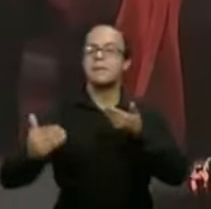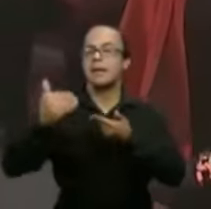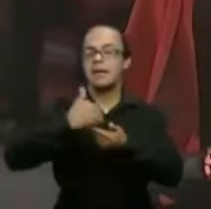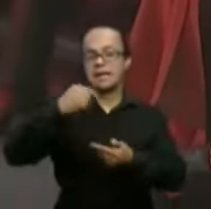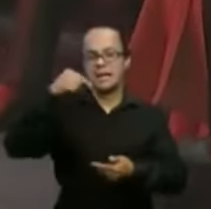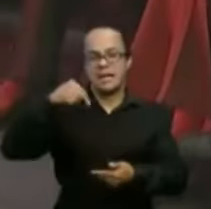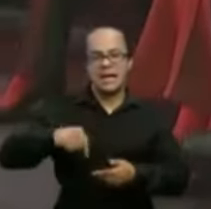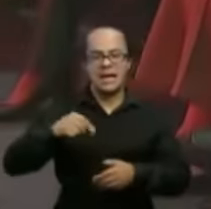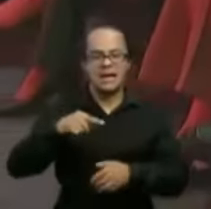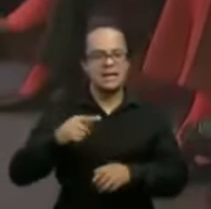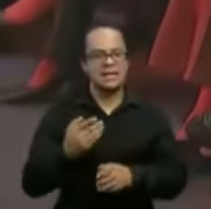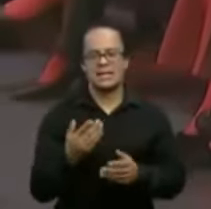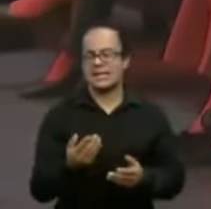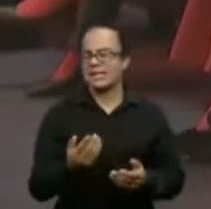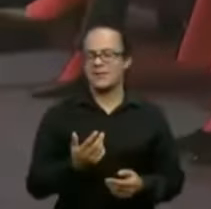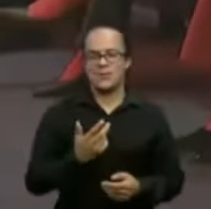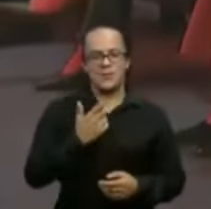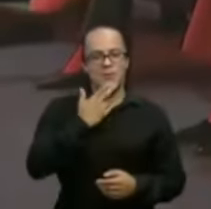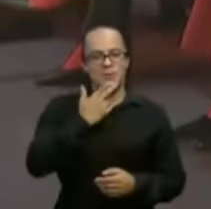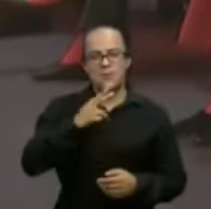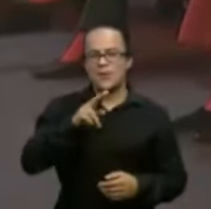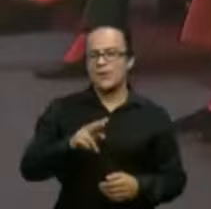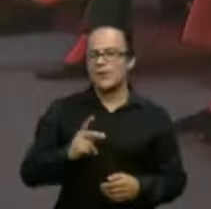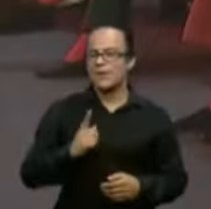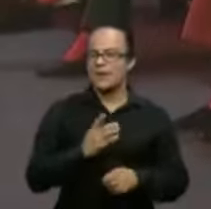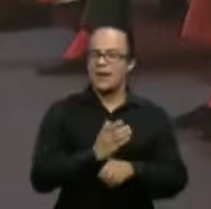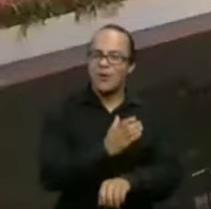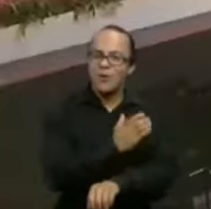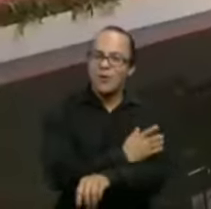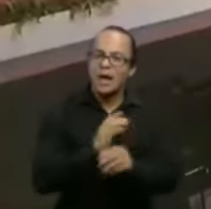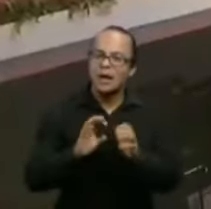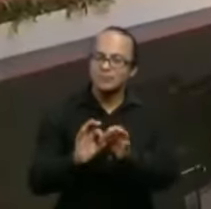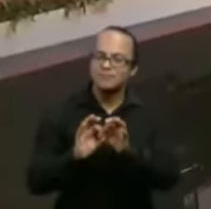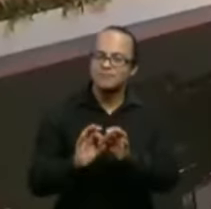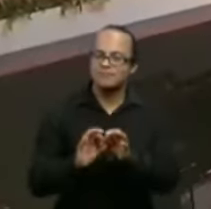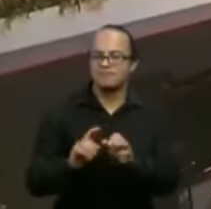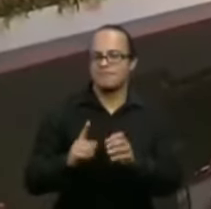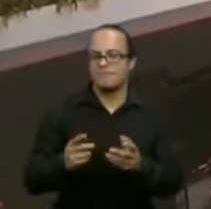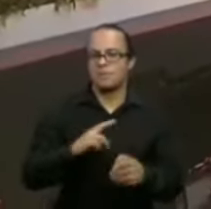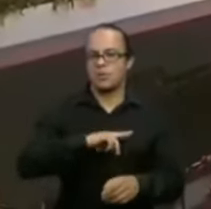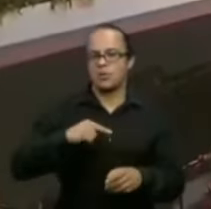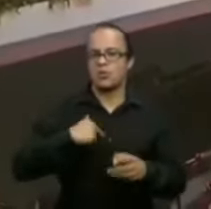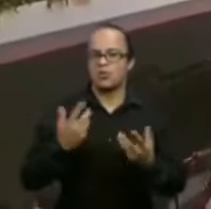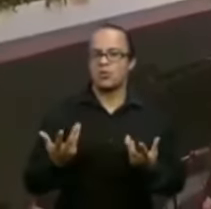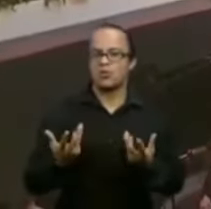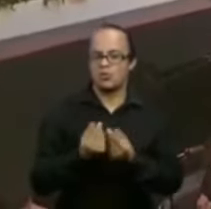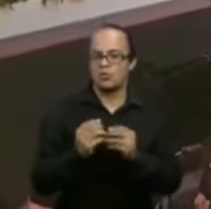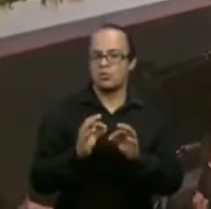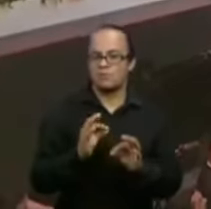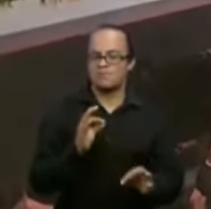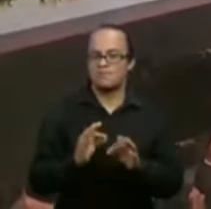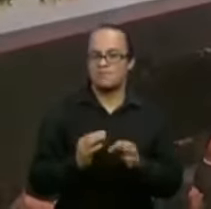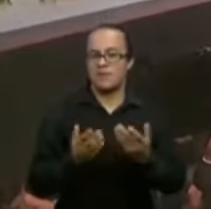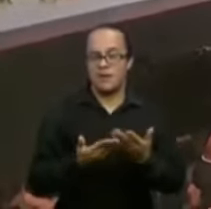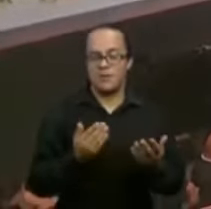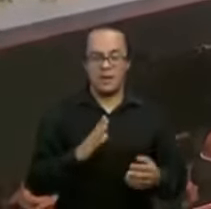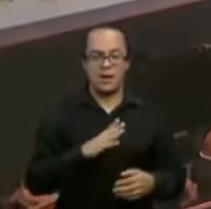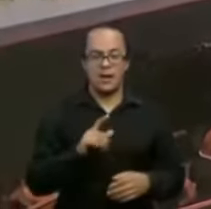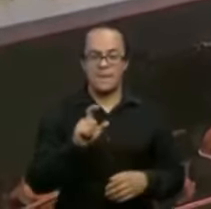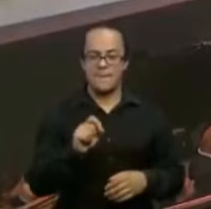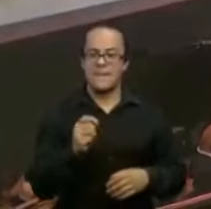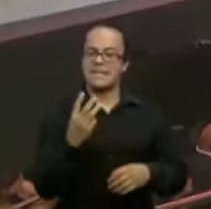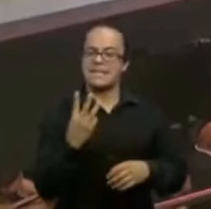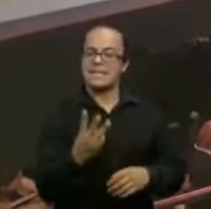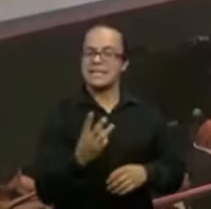como siempre, dando esa muestra de compañerismo y de cariño hacia los que integramos esos 23, que ahora ya somos 23 y